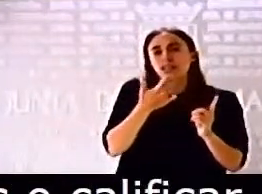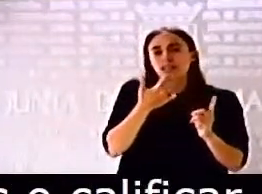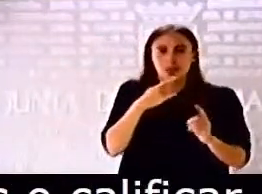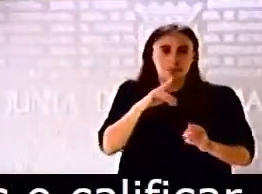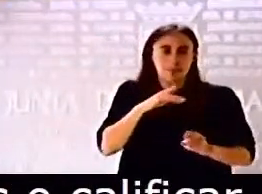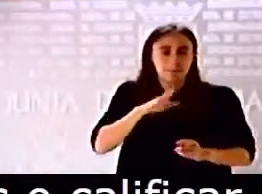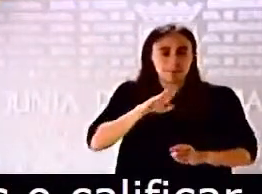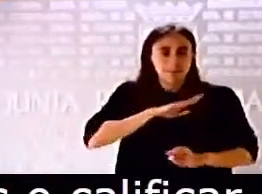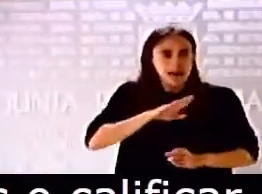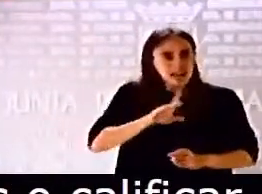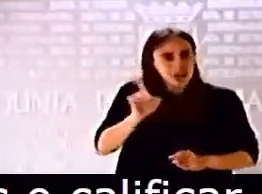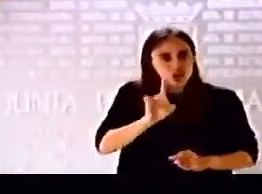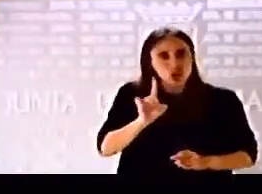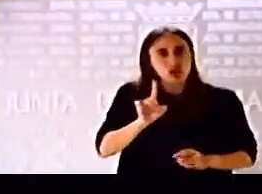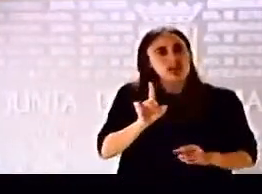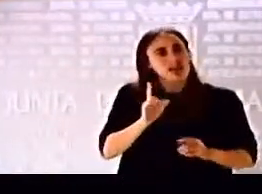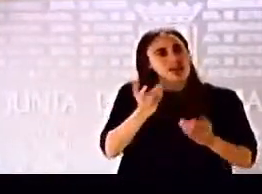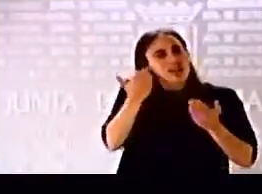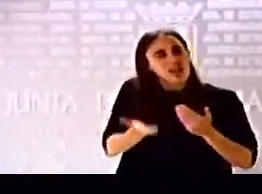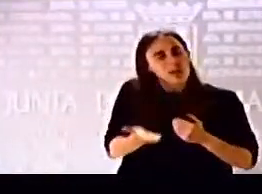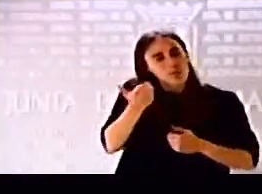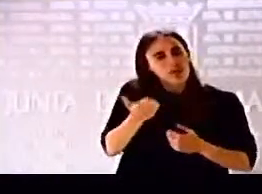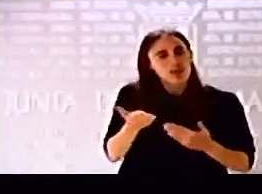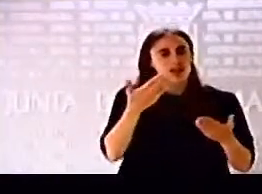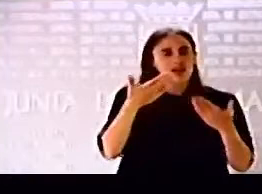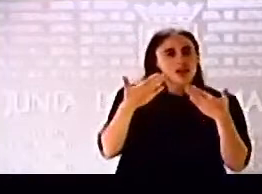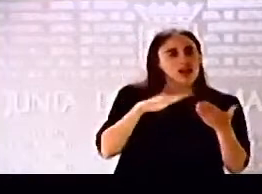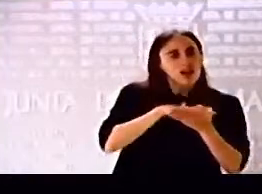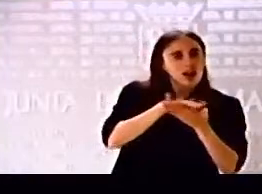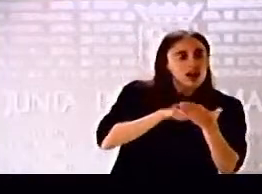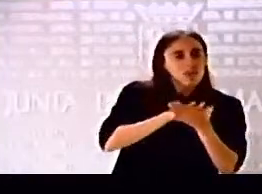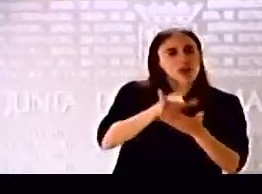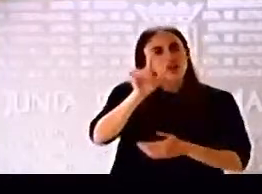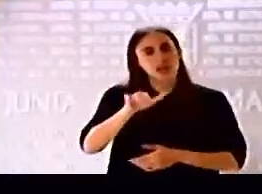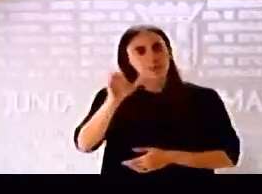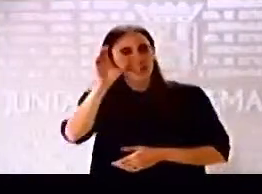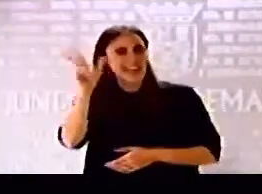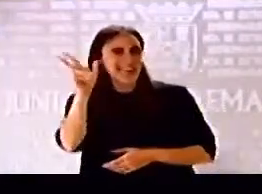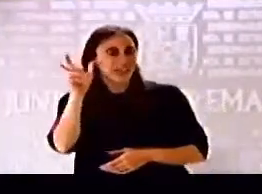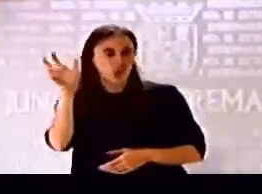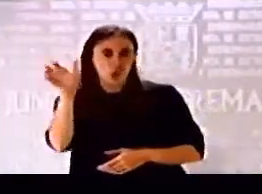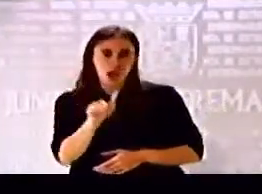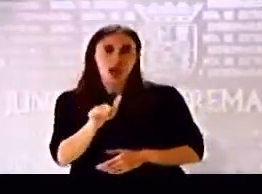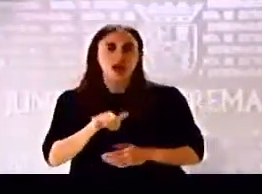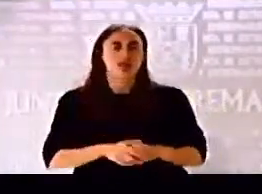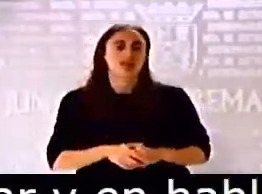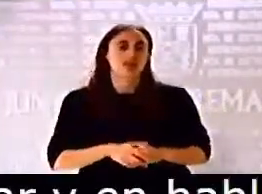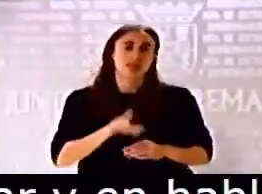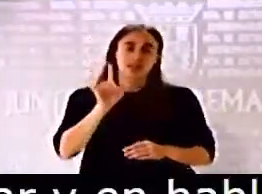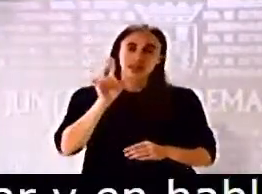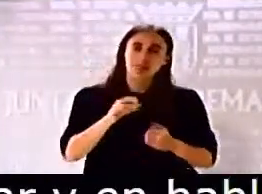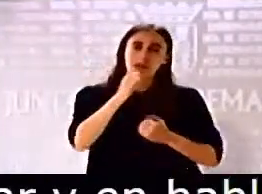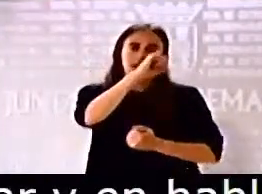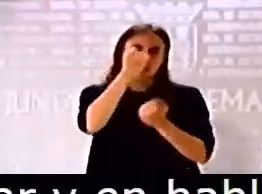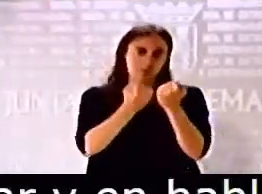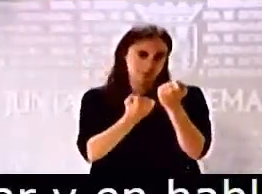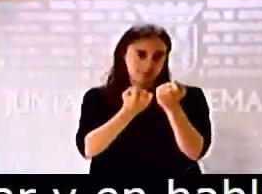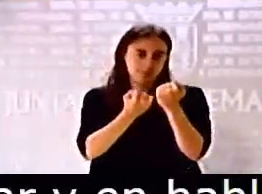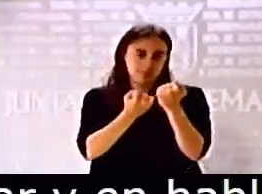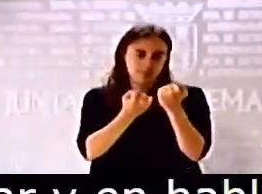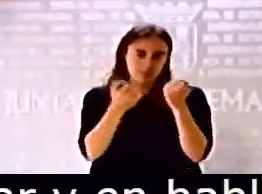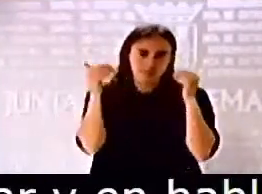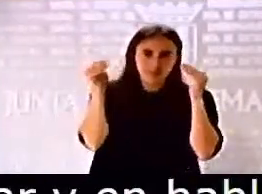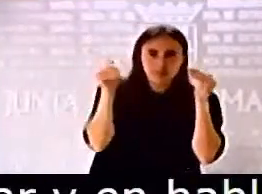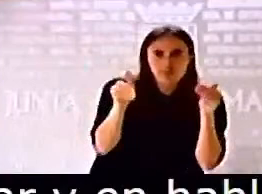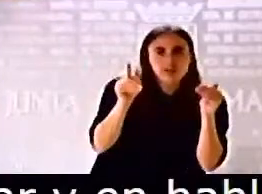Hay que invertir más tiempo en escuchar y en hablar, más tiempo en empatizar y más tiempo